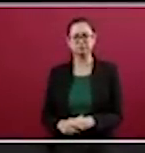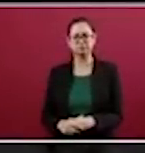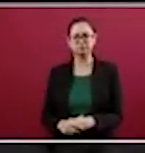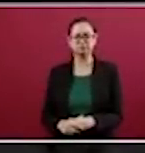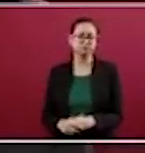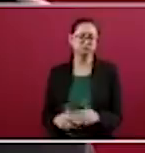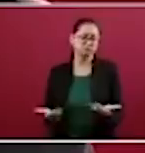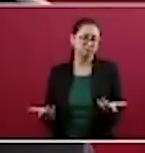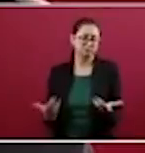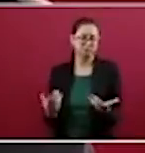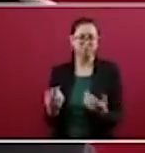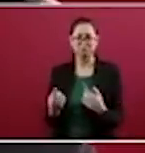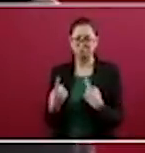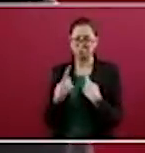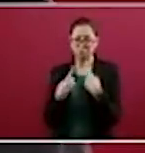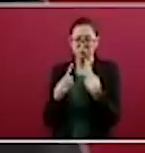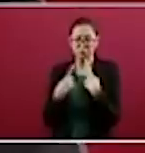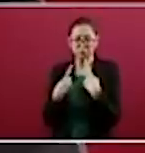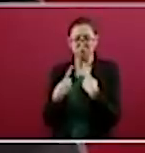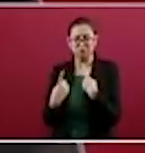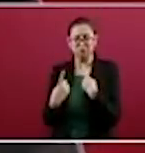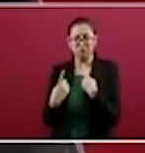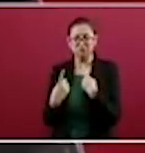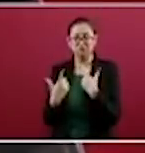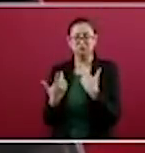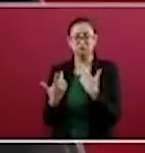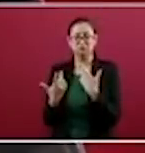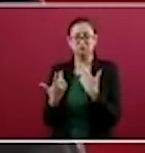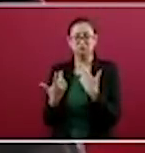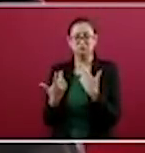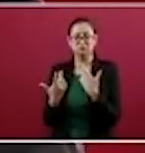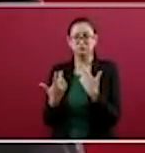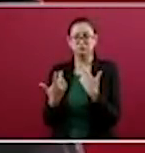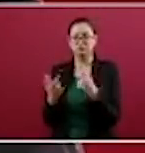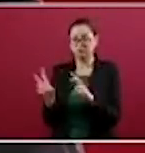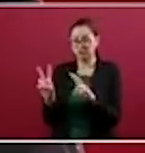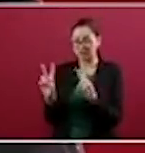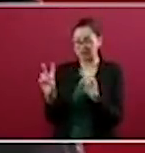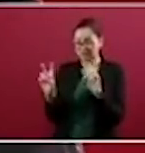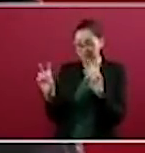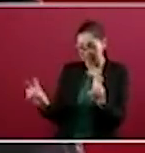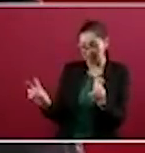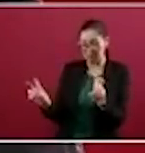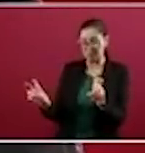haya diálogo. Si es un asunto de